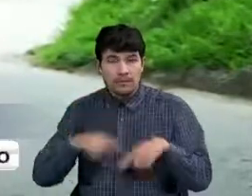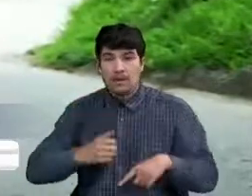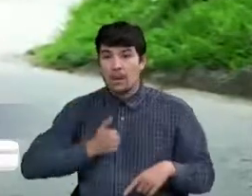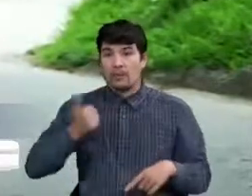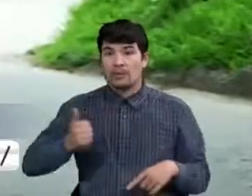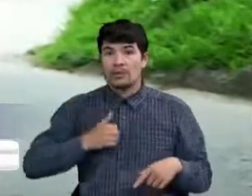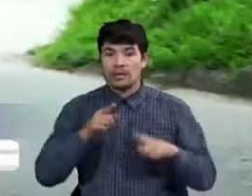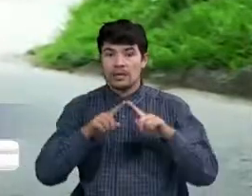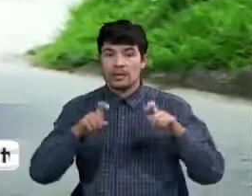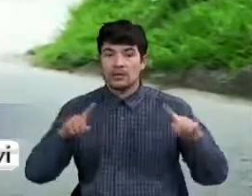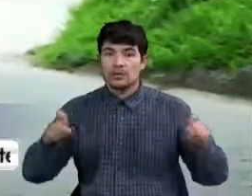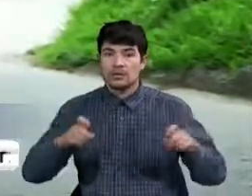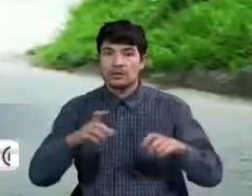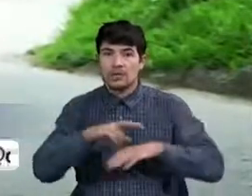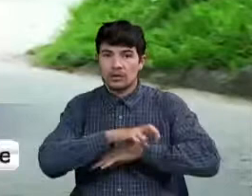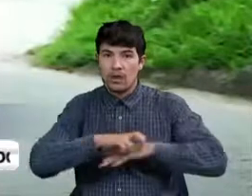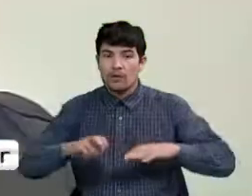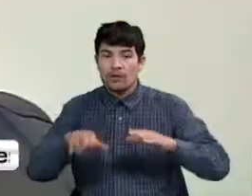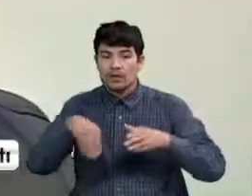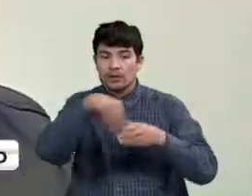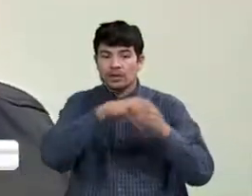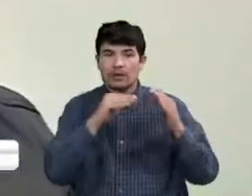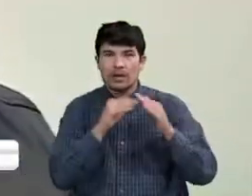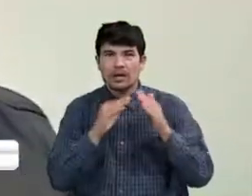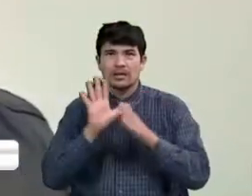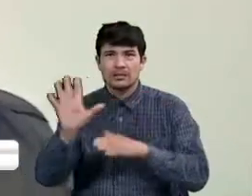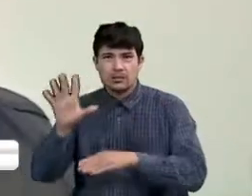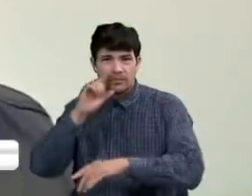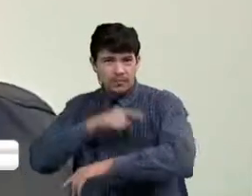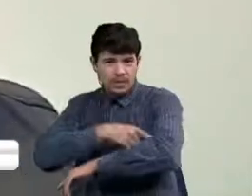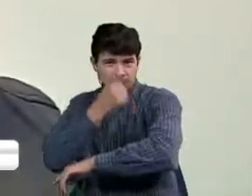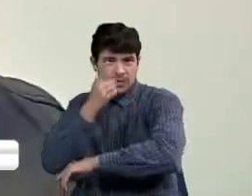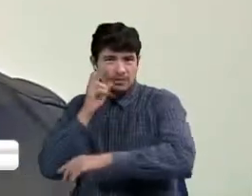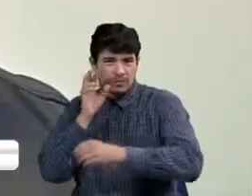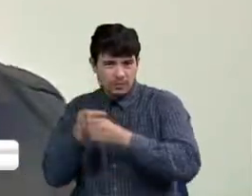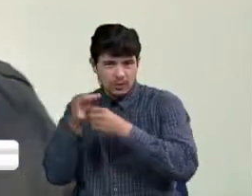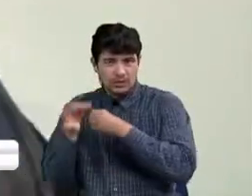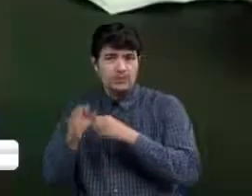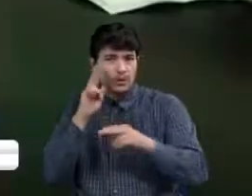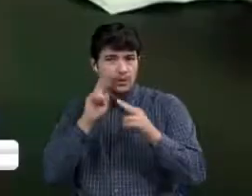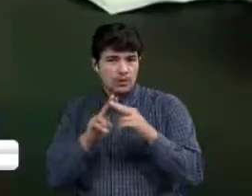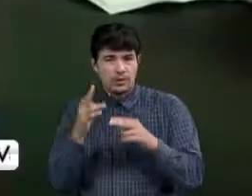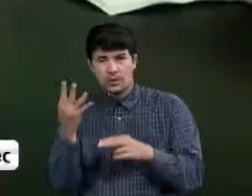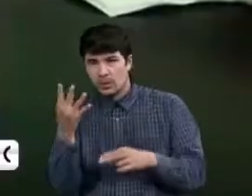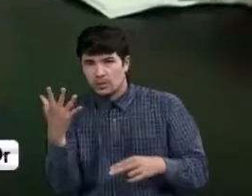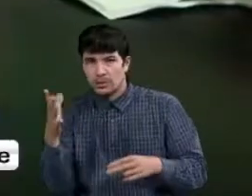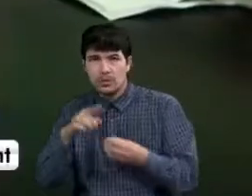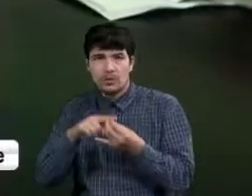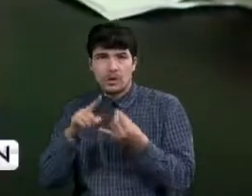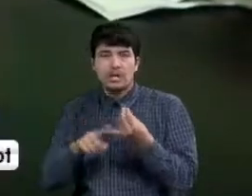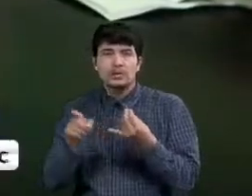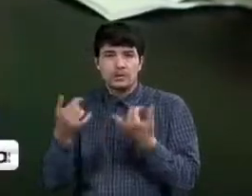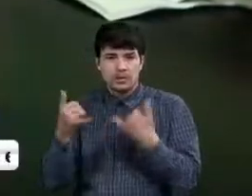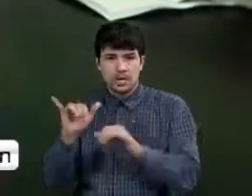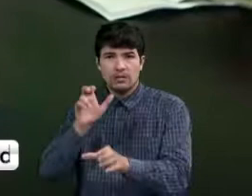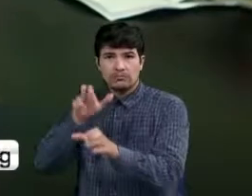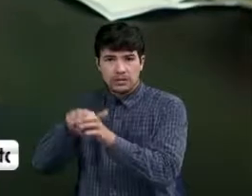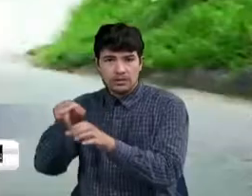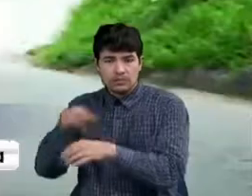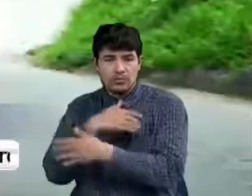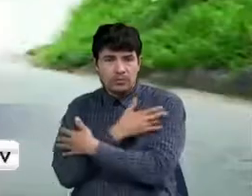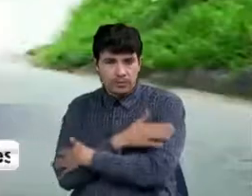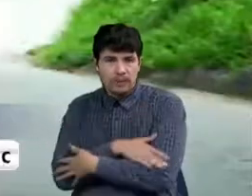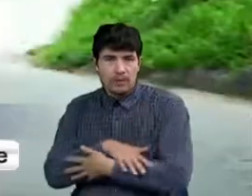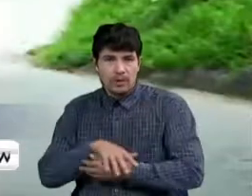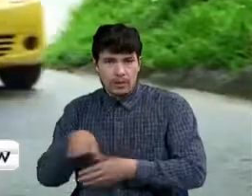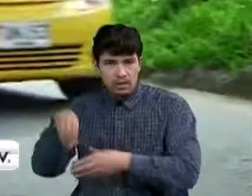elementos hurtados de menor cuantía. Según el personero del municipio, conoce 4 a 5 casos que se han registrado en el municipio de